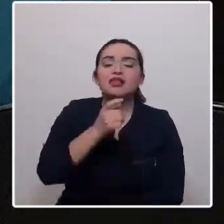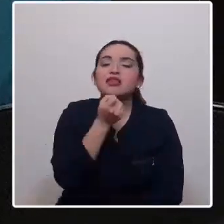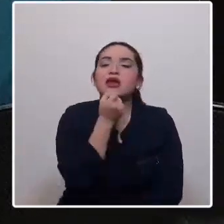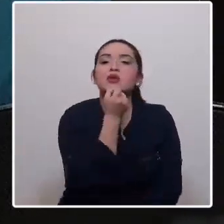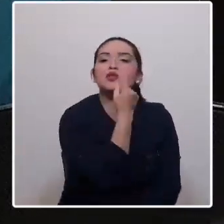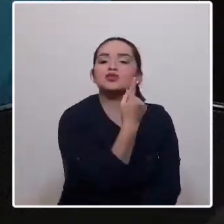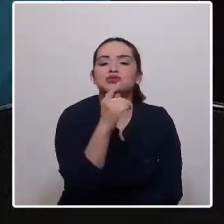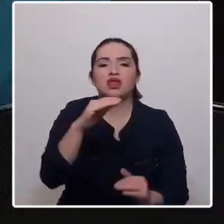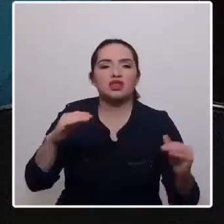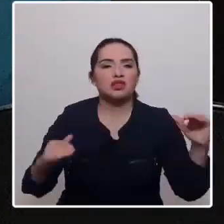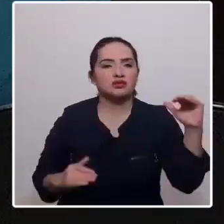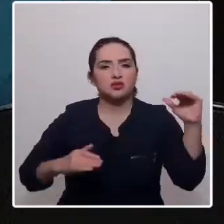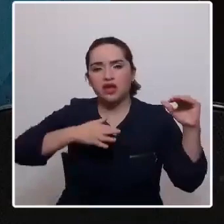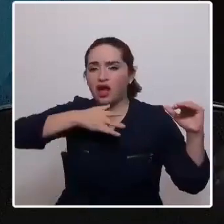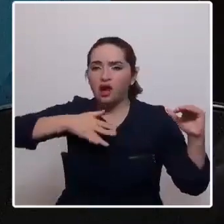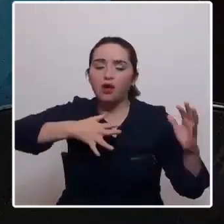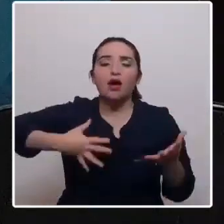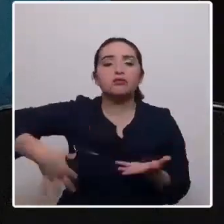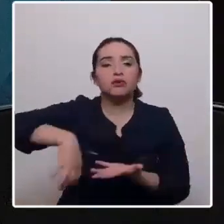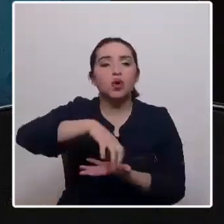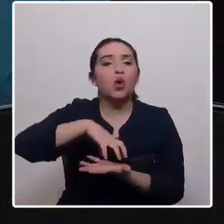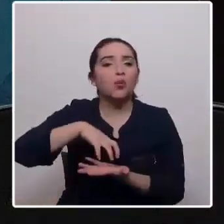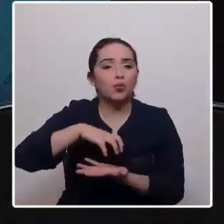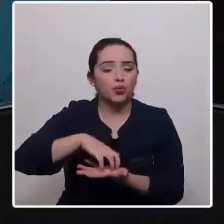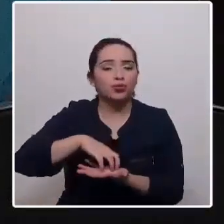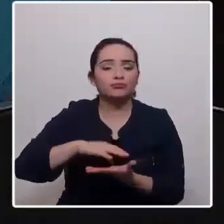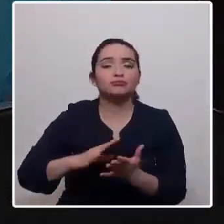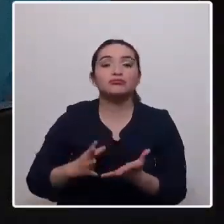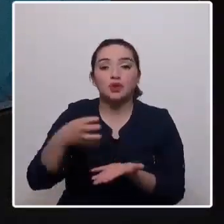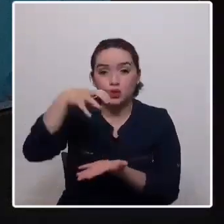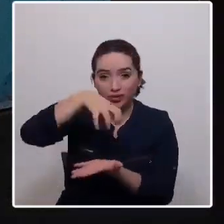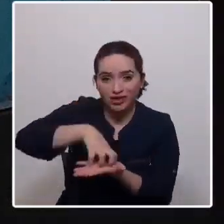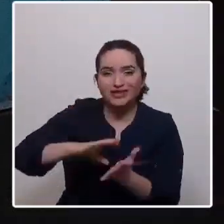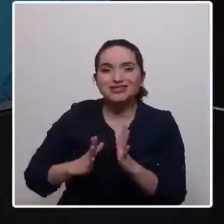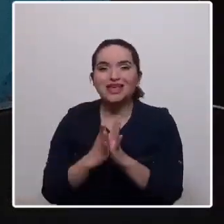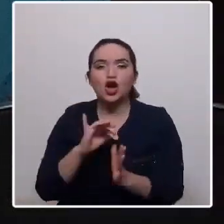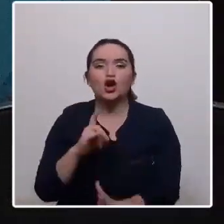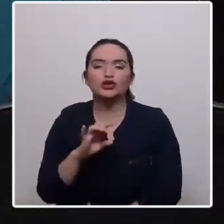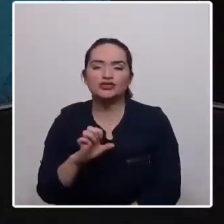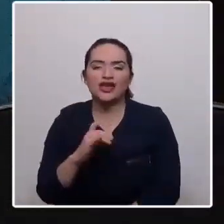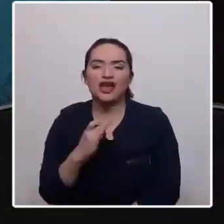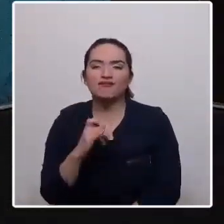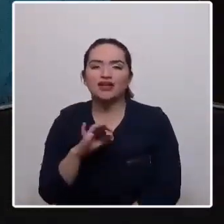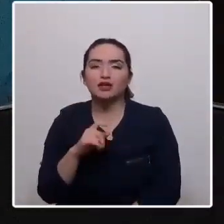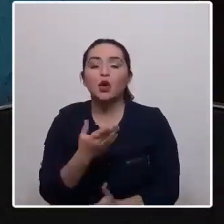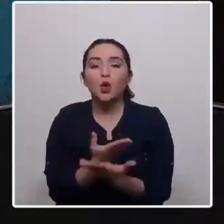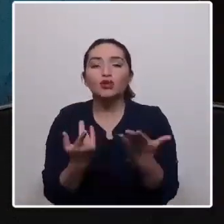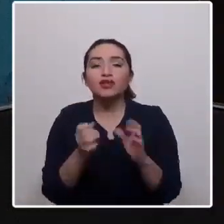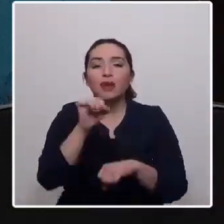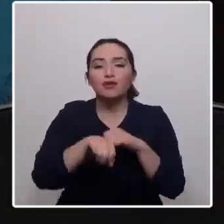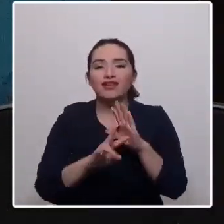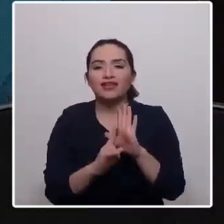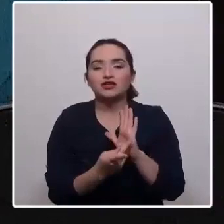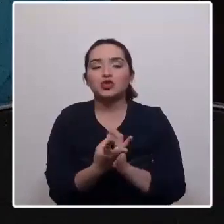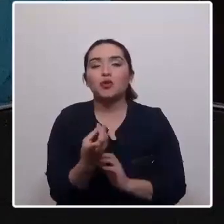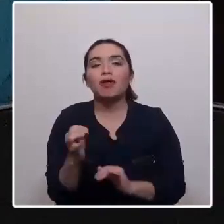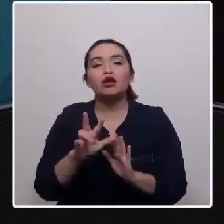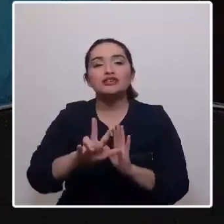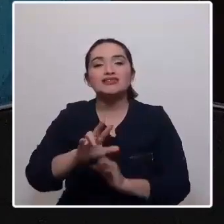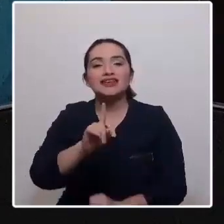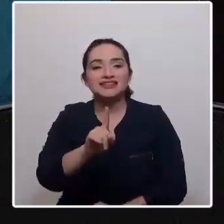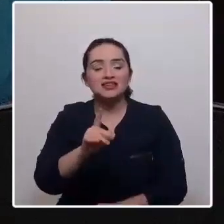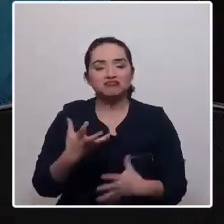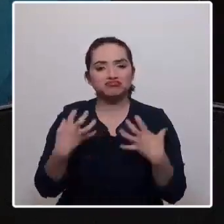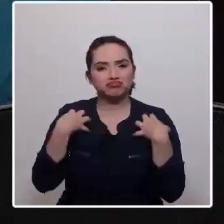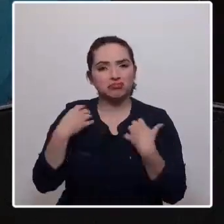desigualdad hídrica que afecta a la comunidad de San José de Cabildo. Es por eso que les invito a aprobar la indicación número 87, que señala que es deber del